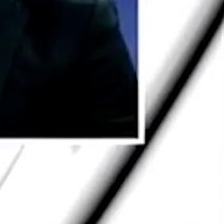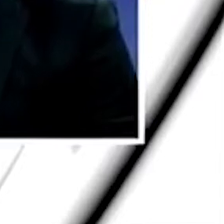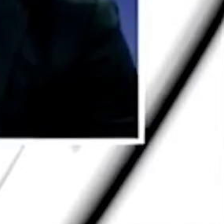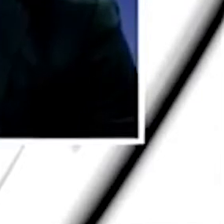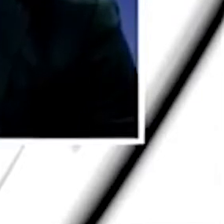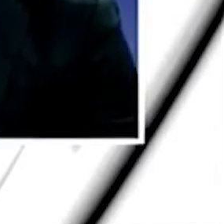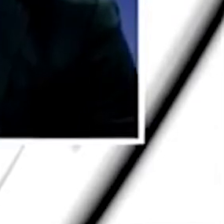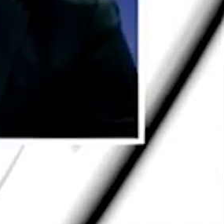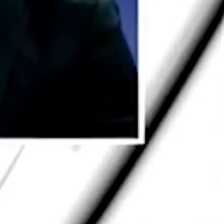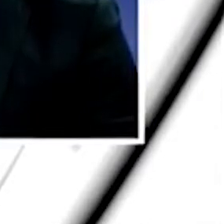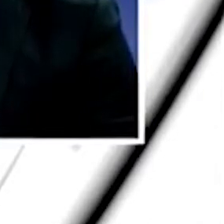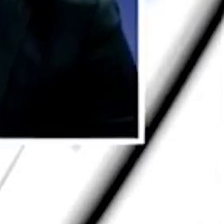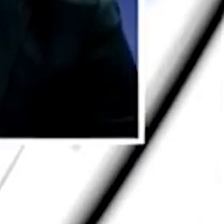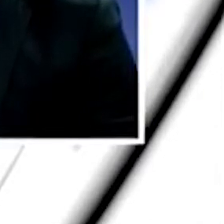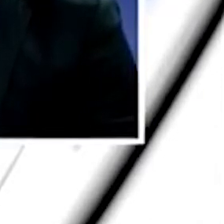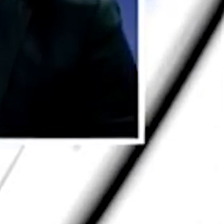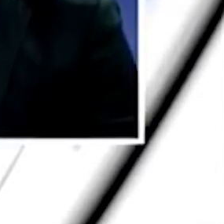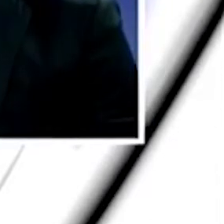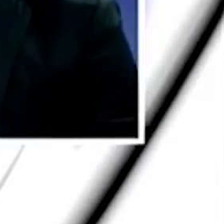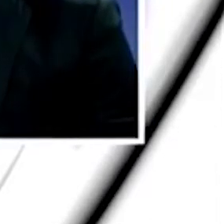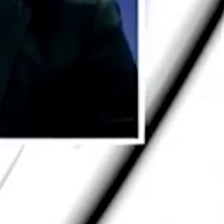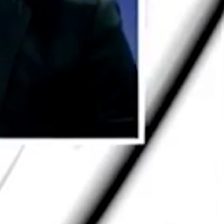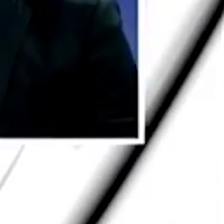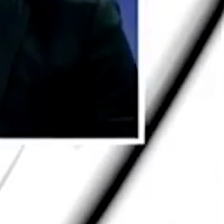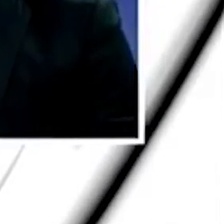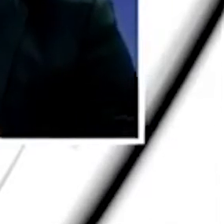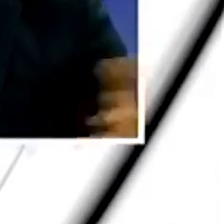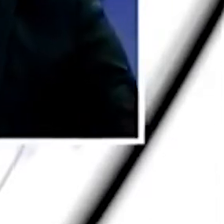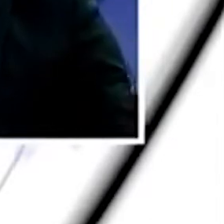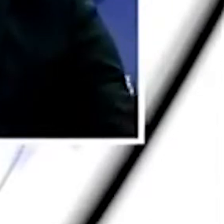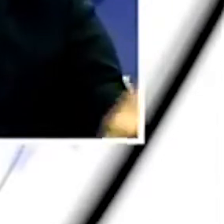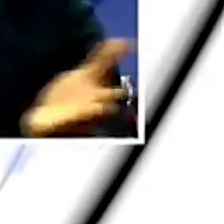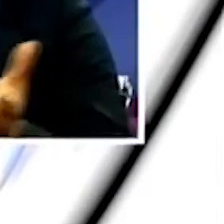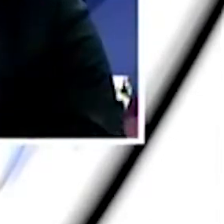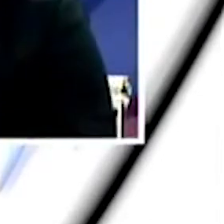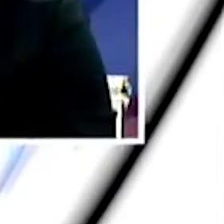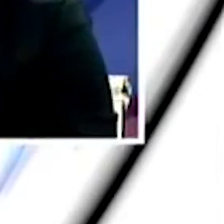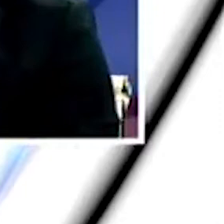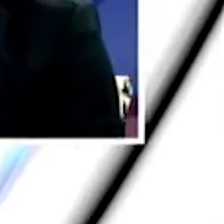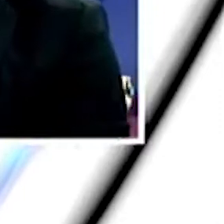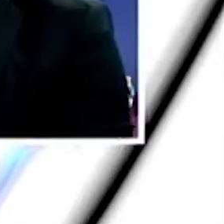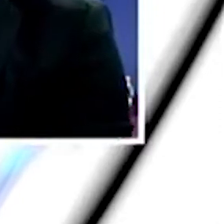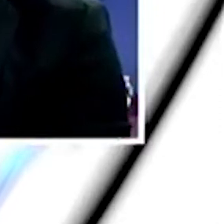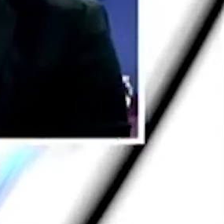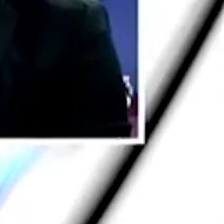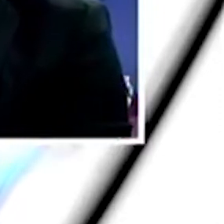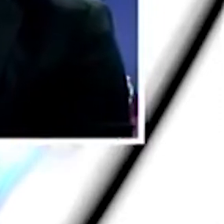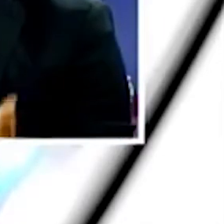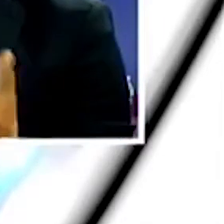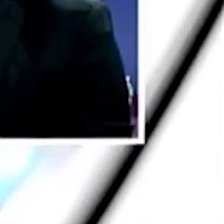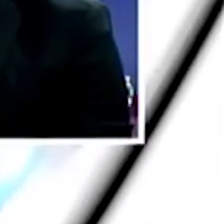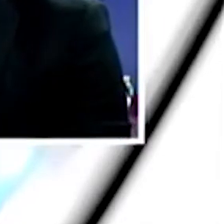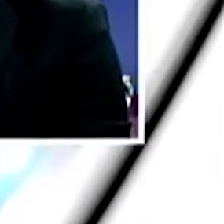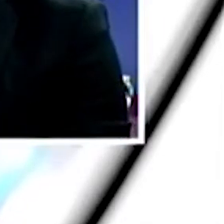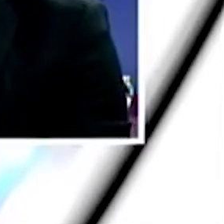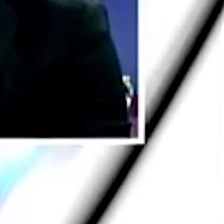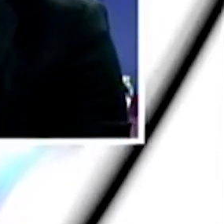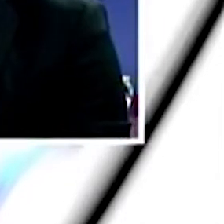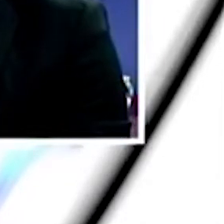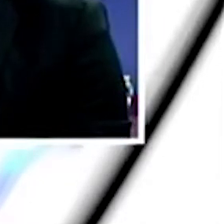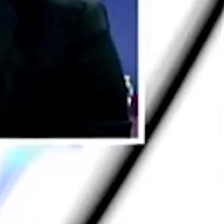pública en 2014. Es decir, ese 22.4 es lo que recibe el gobierno en los primeros 2 meses, no es él que lo haya